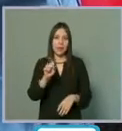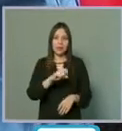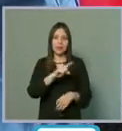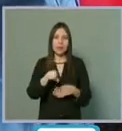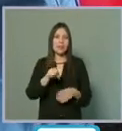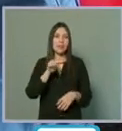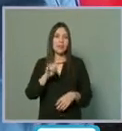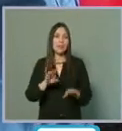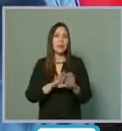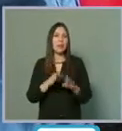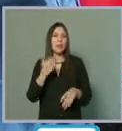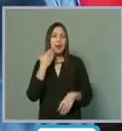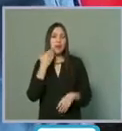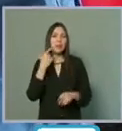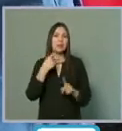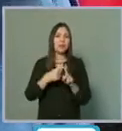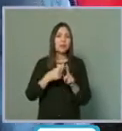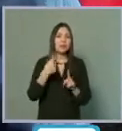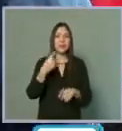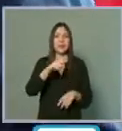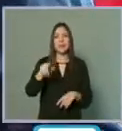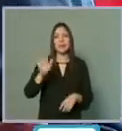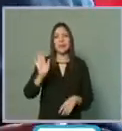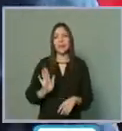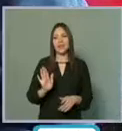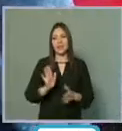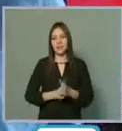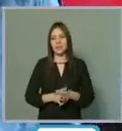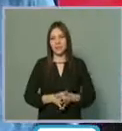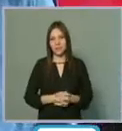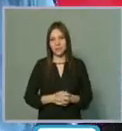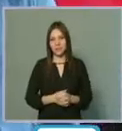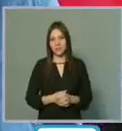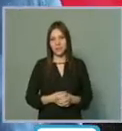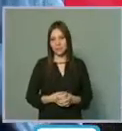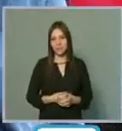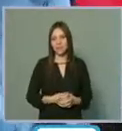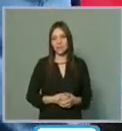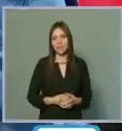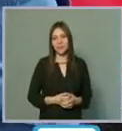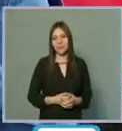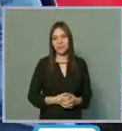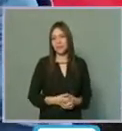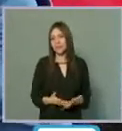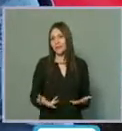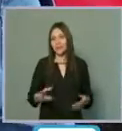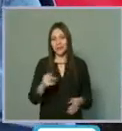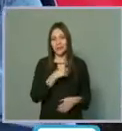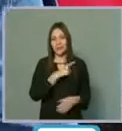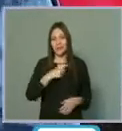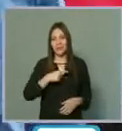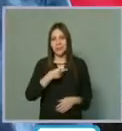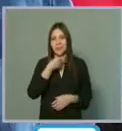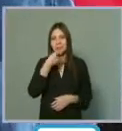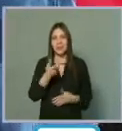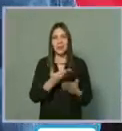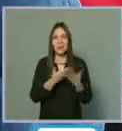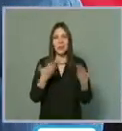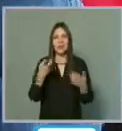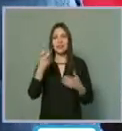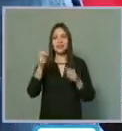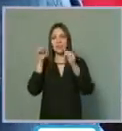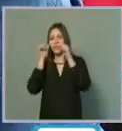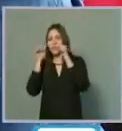que aparezcamos, no sé. No tiene que decirlo, esta calidez con que se